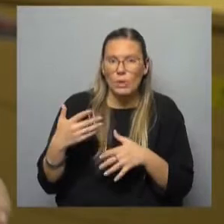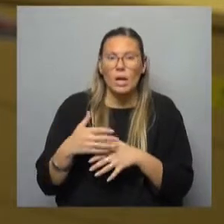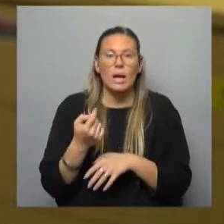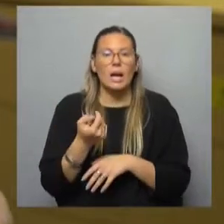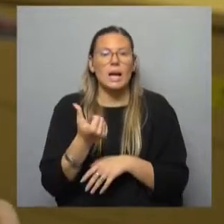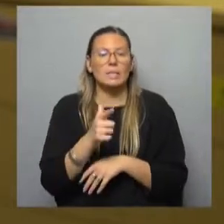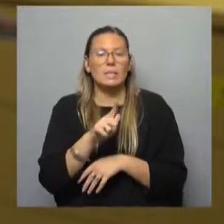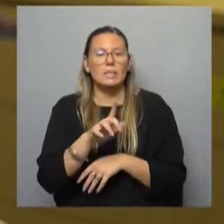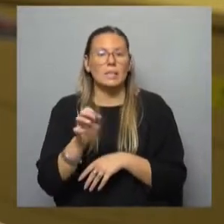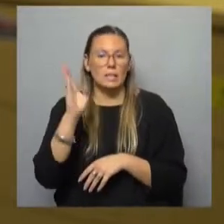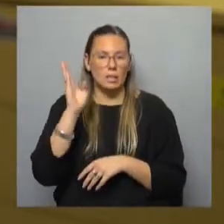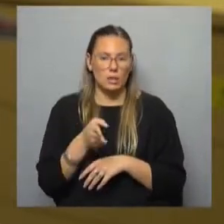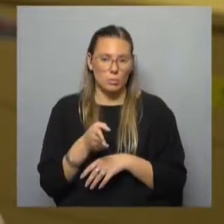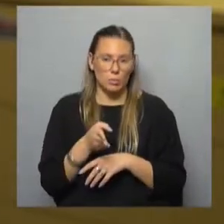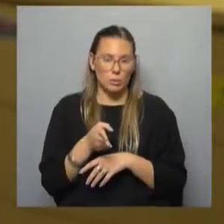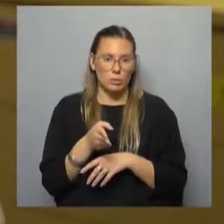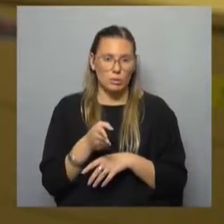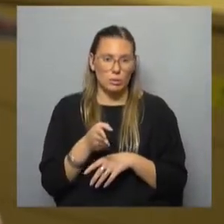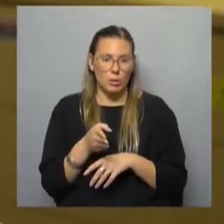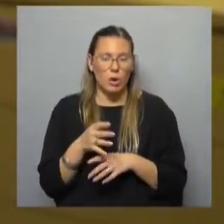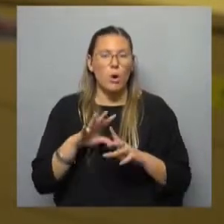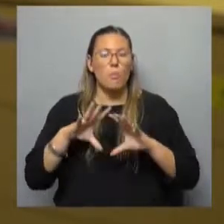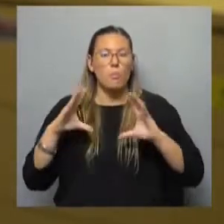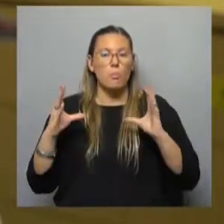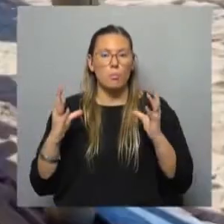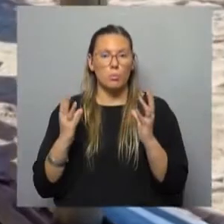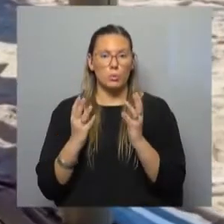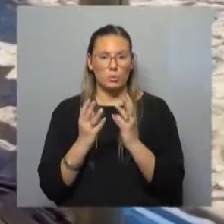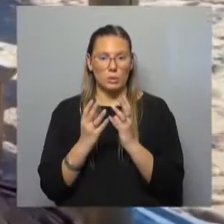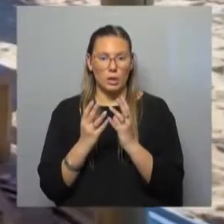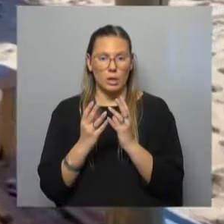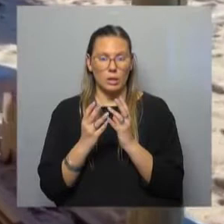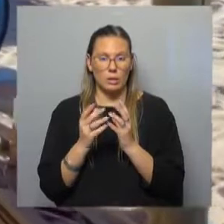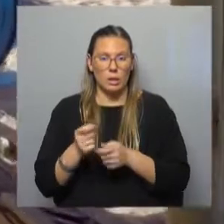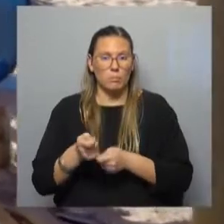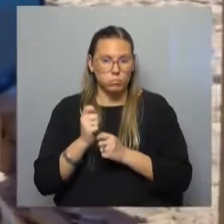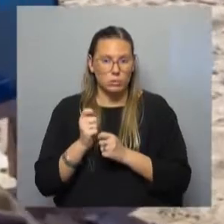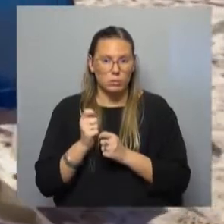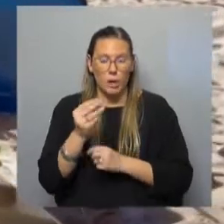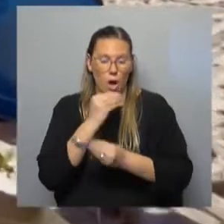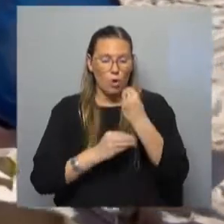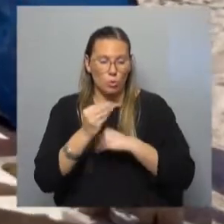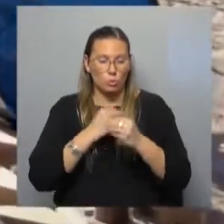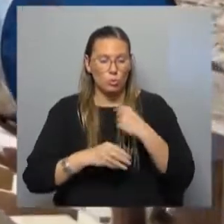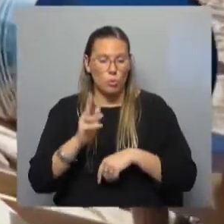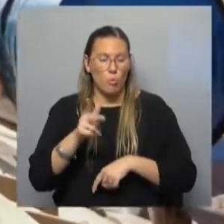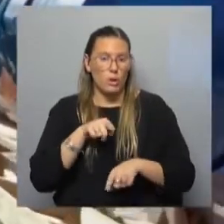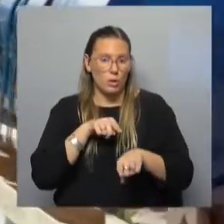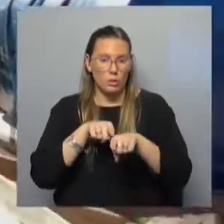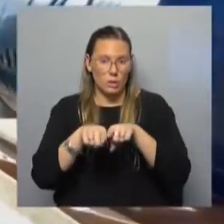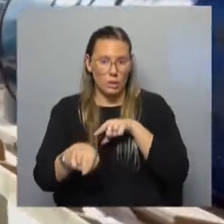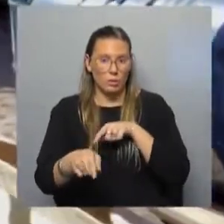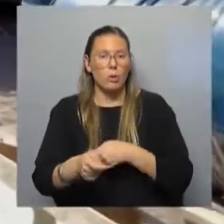el 70% a nivel mundial de dichas capturas para consumo humano directo. Los